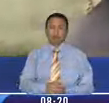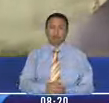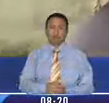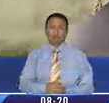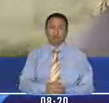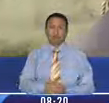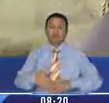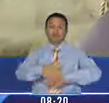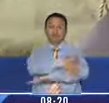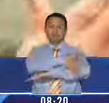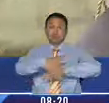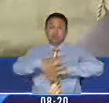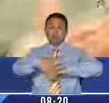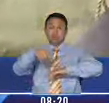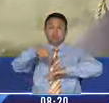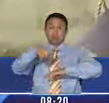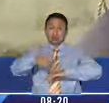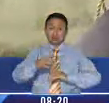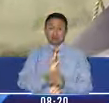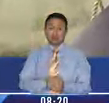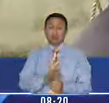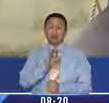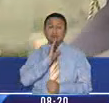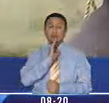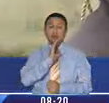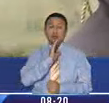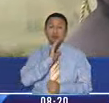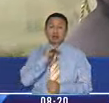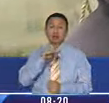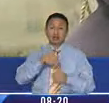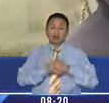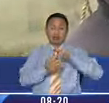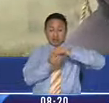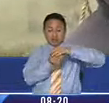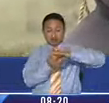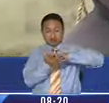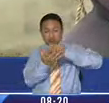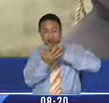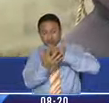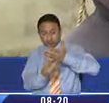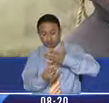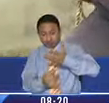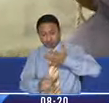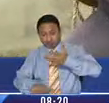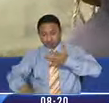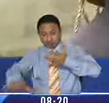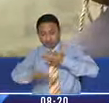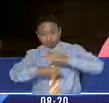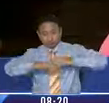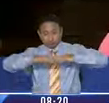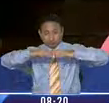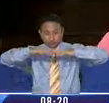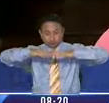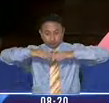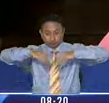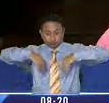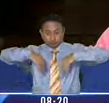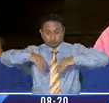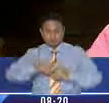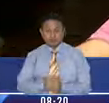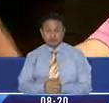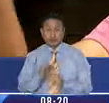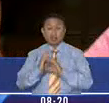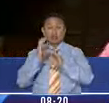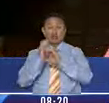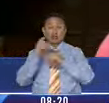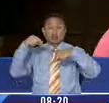va a repercutir la vía porque está el agua penetrándose para adentro y va a hundirse. Porque pasan los buses